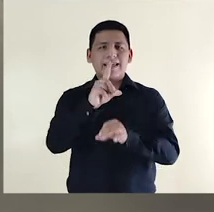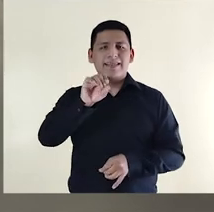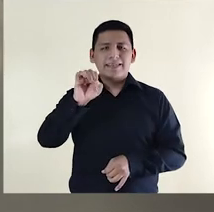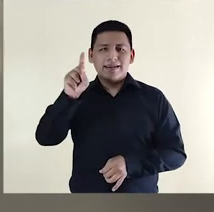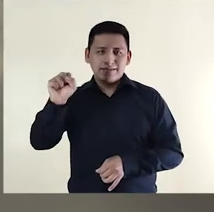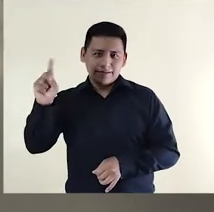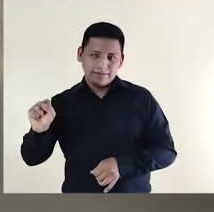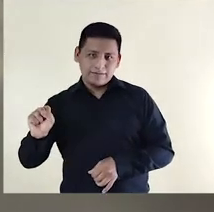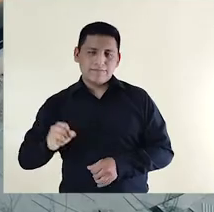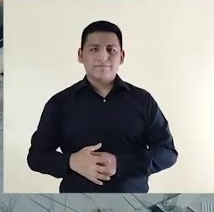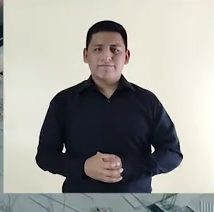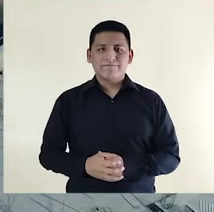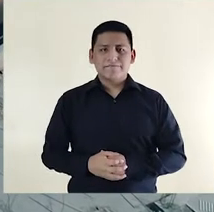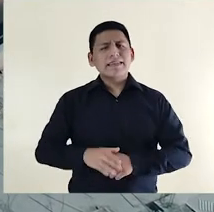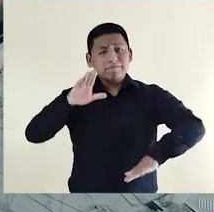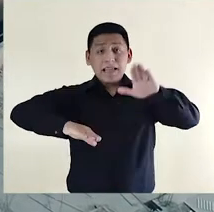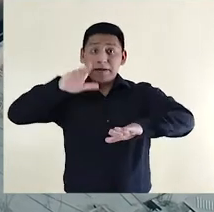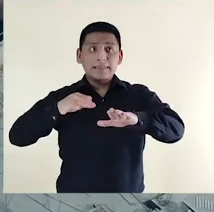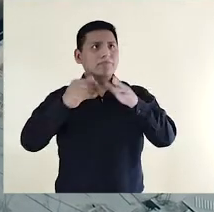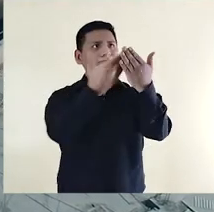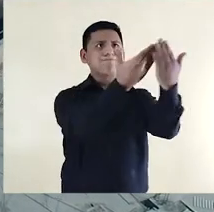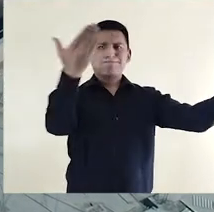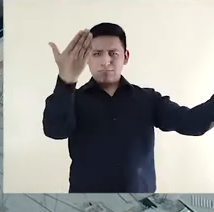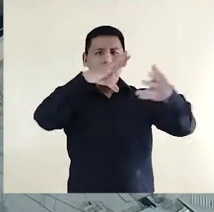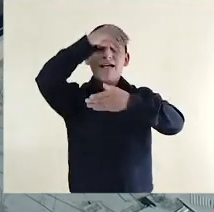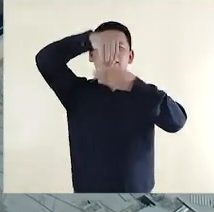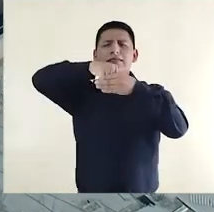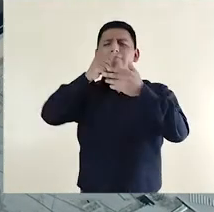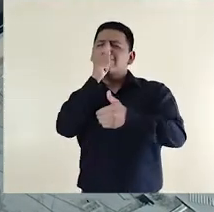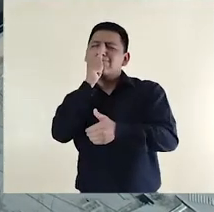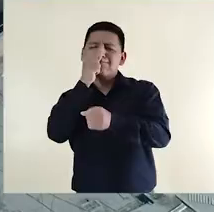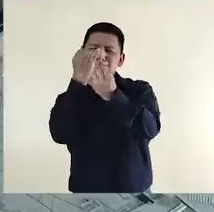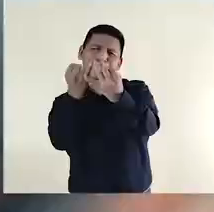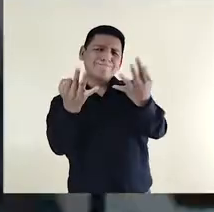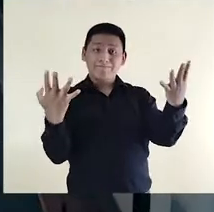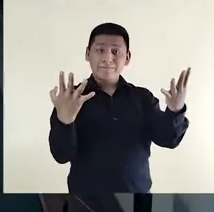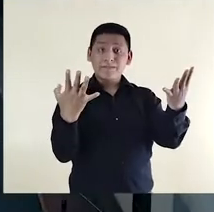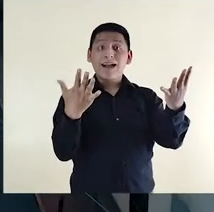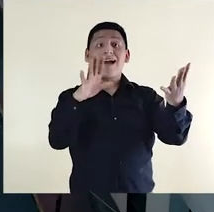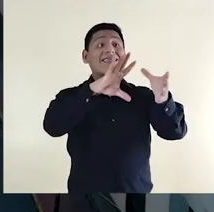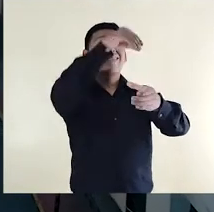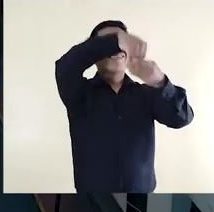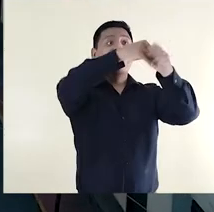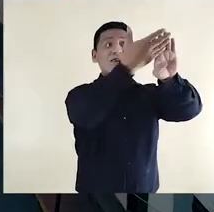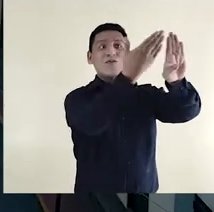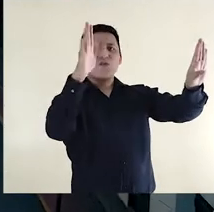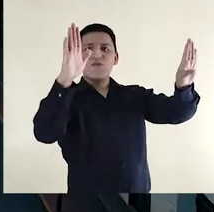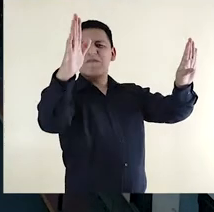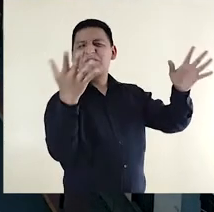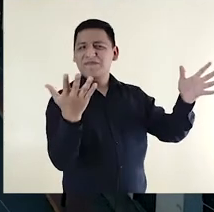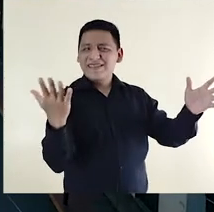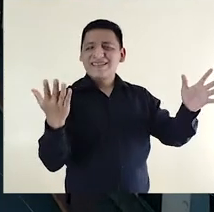Iglesia de las Descalzas. A veces las grandes paredes esconden grandes secretos. Detrás de estas se encuentra el